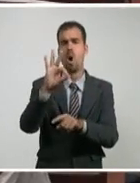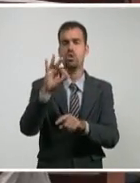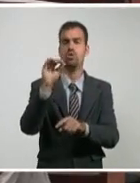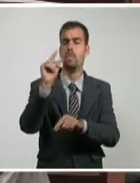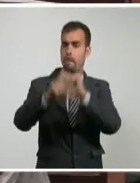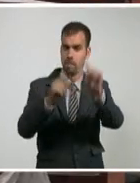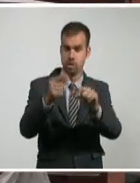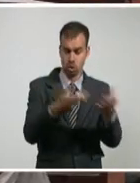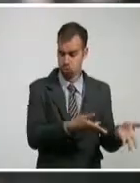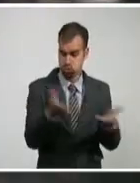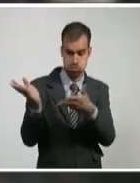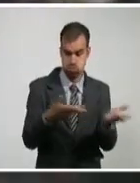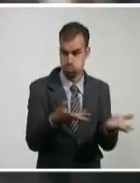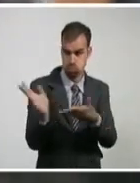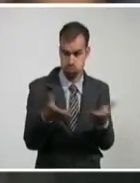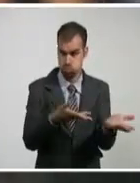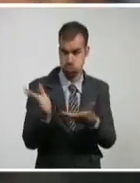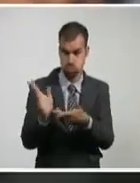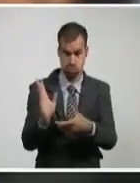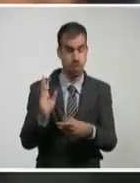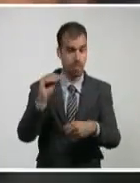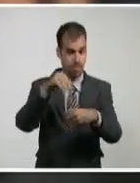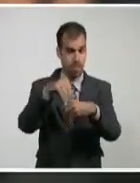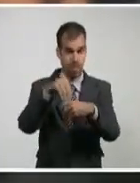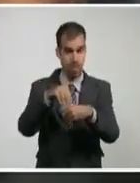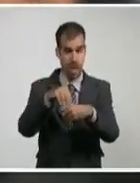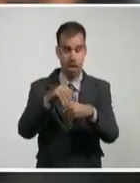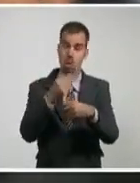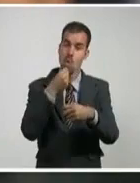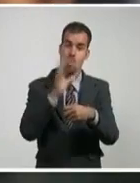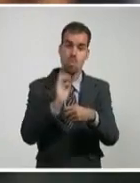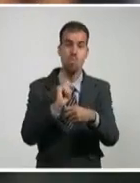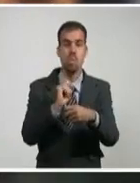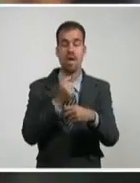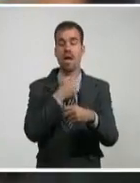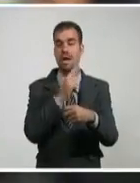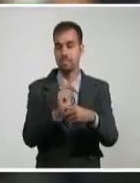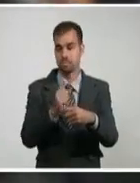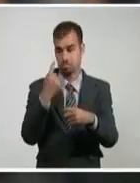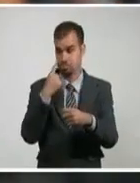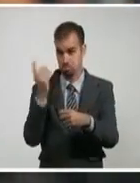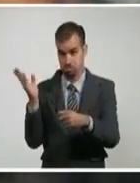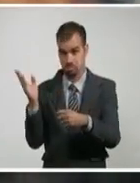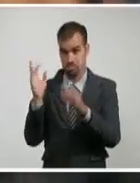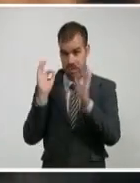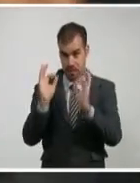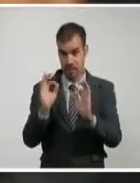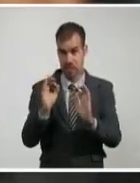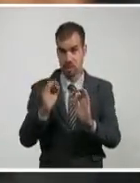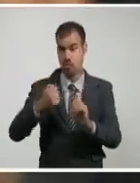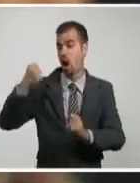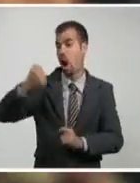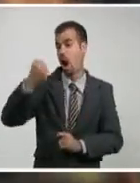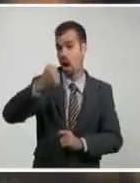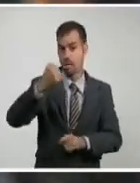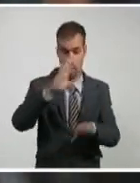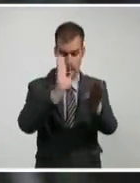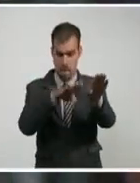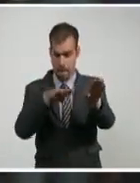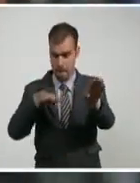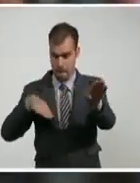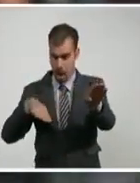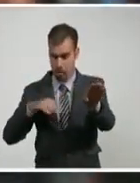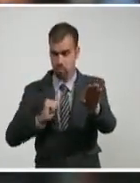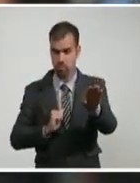de transferencia en el muelle esta transferencia puede ser por variante directa como observamos esta gama de camiones frente a la máquina